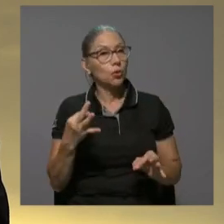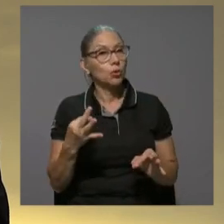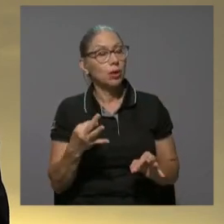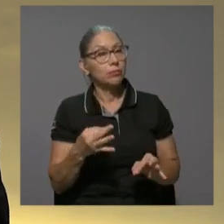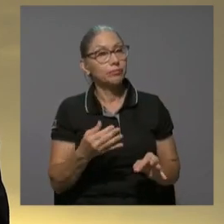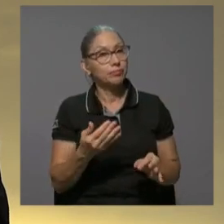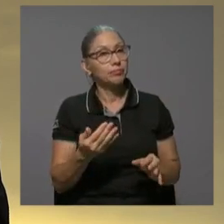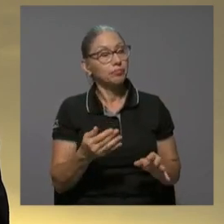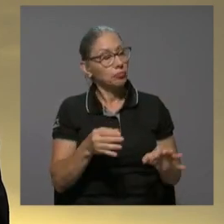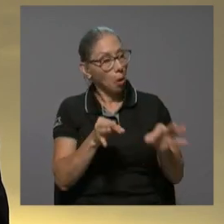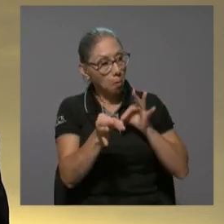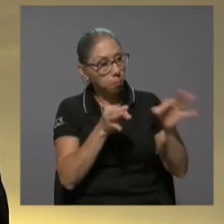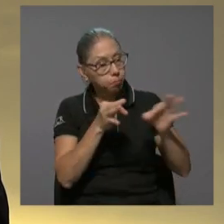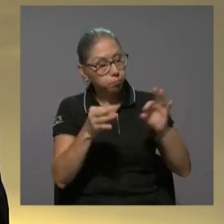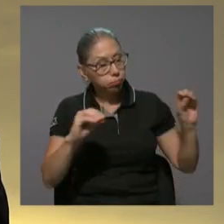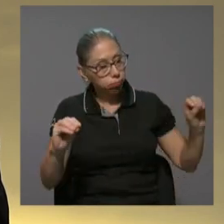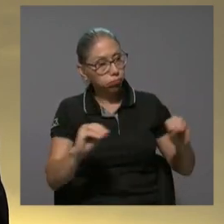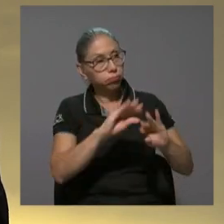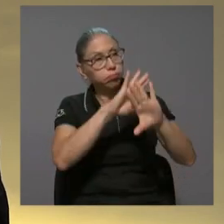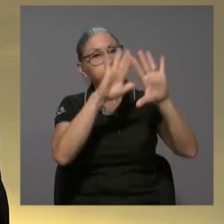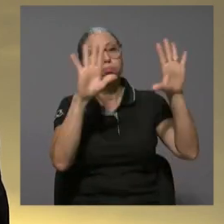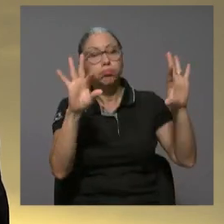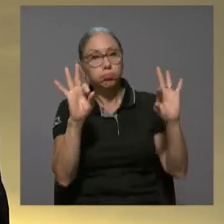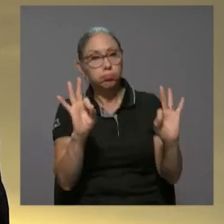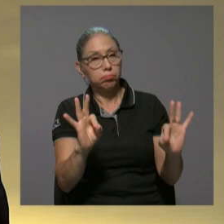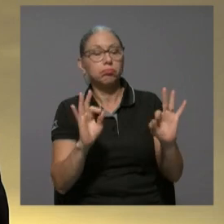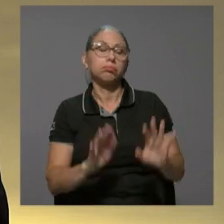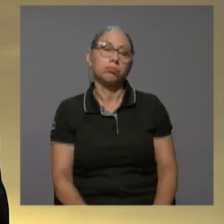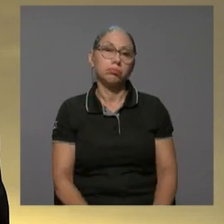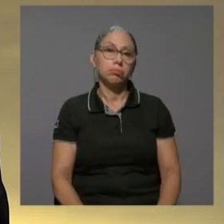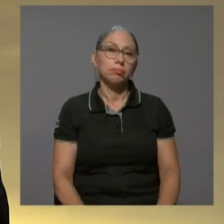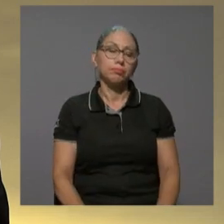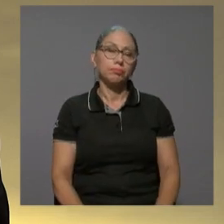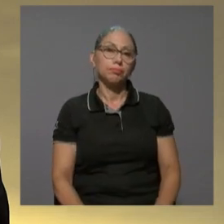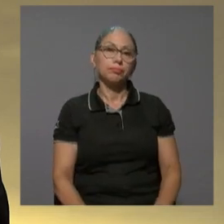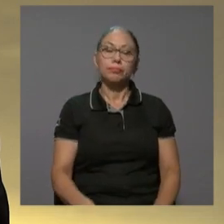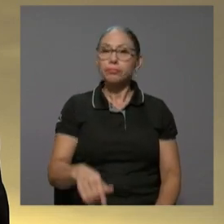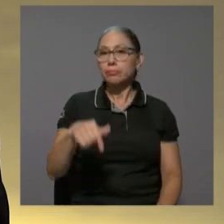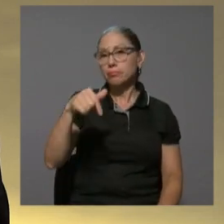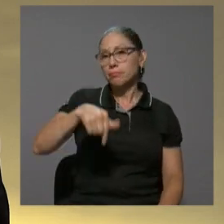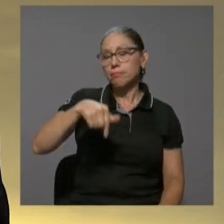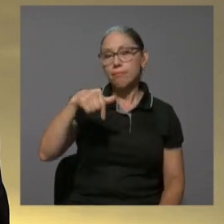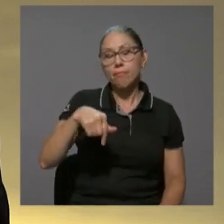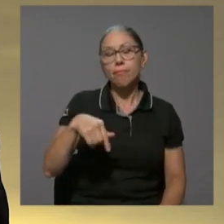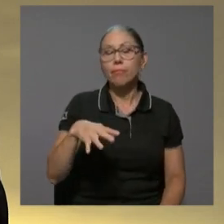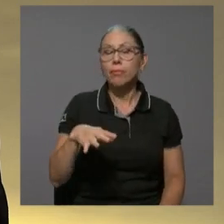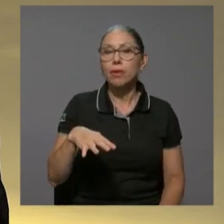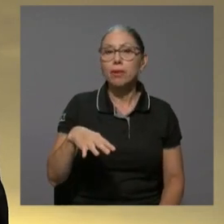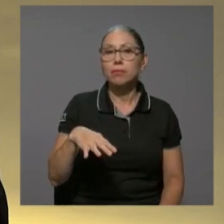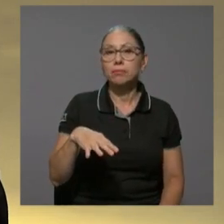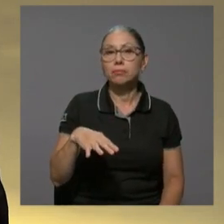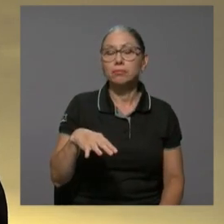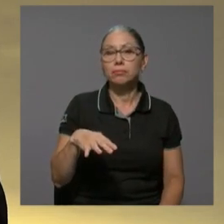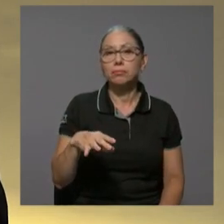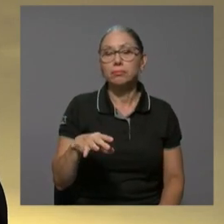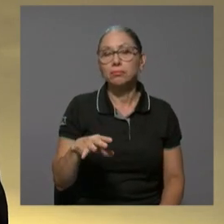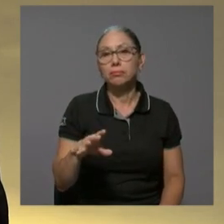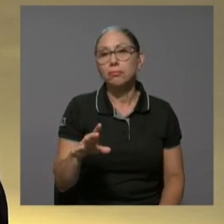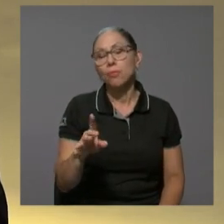brilló por su claridad, y este no es un sitio de